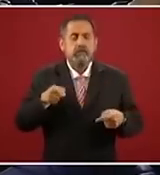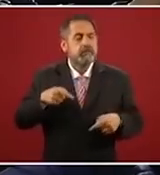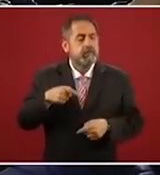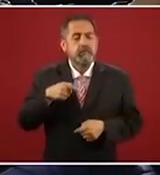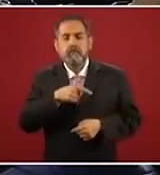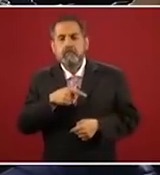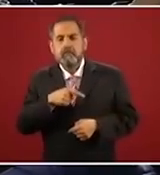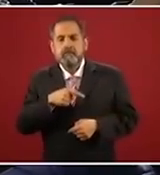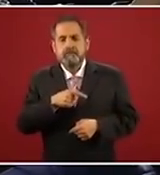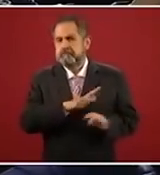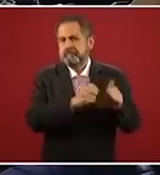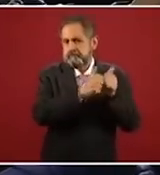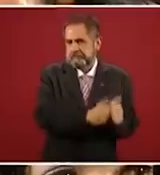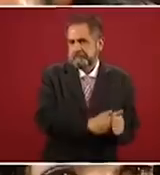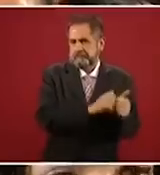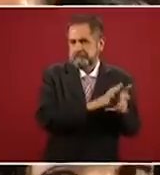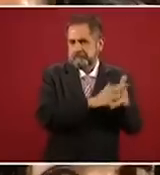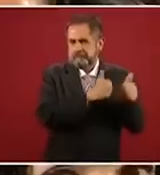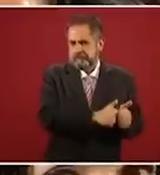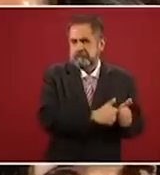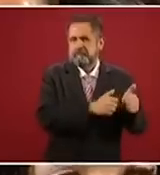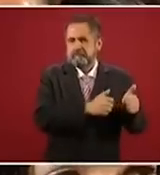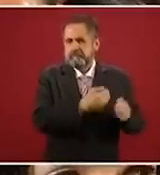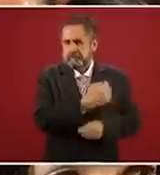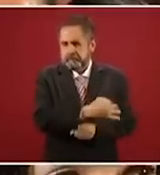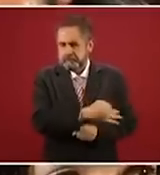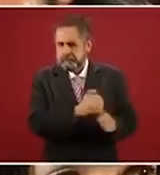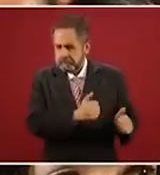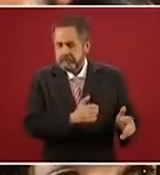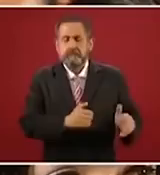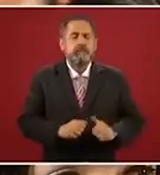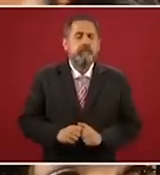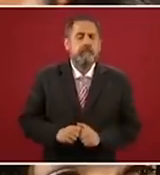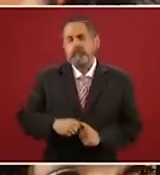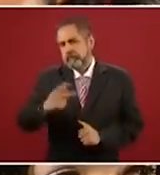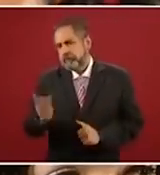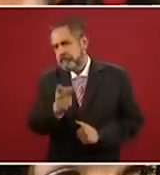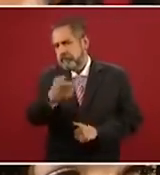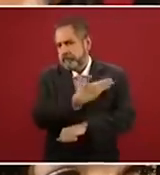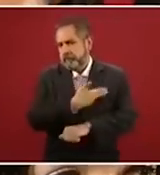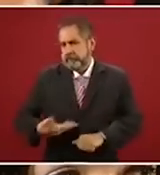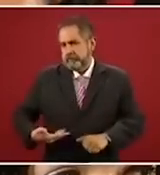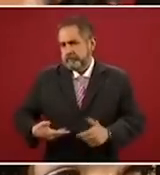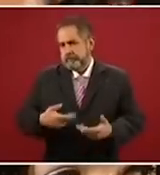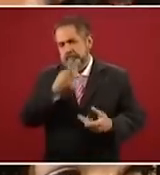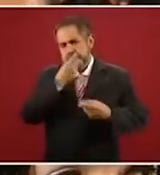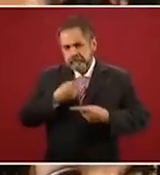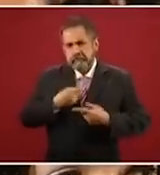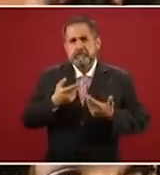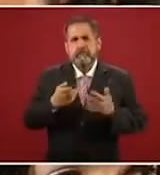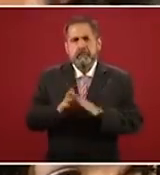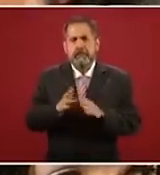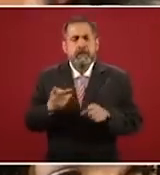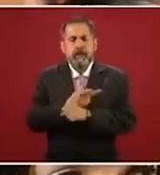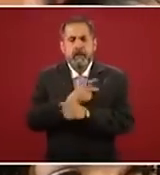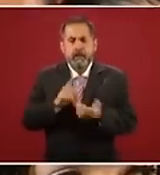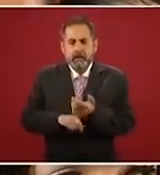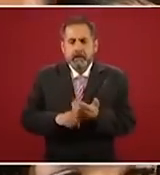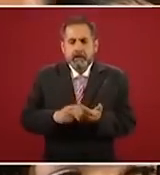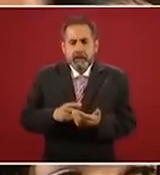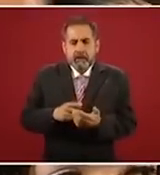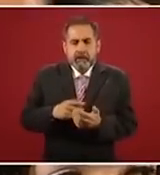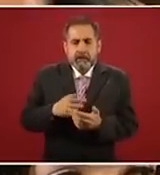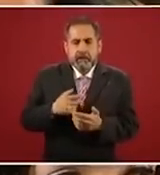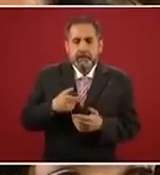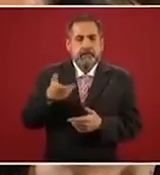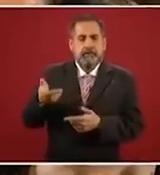dejarlo detenido. Y bueno, preguntarle, presidente, qué información nos puede ofrecer en torno, pues, al seguimiento que él